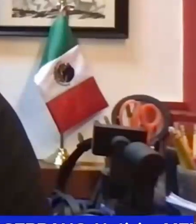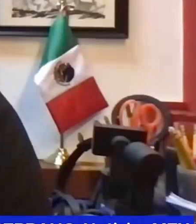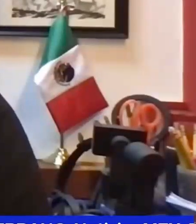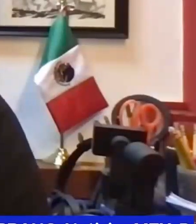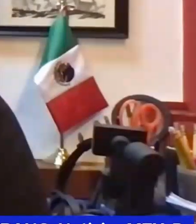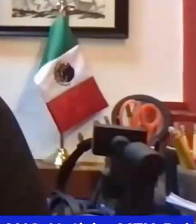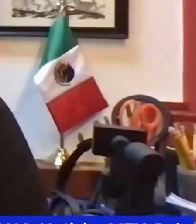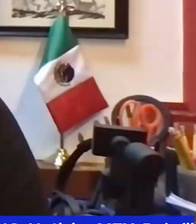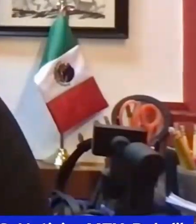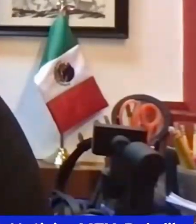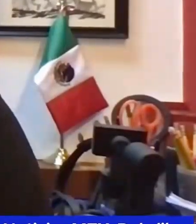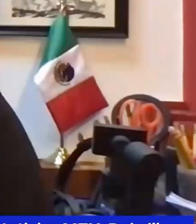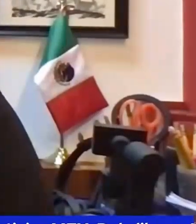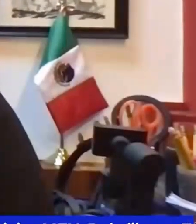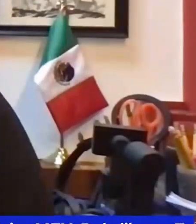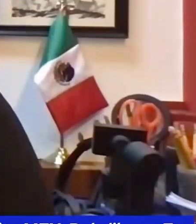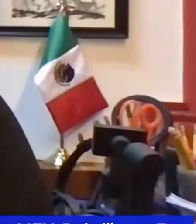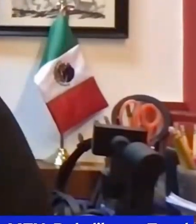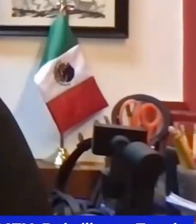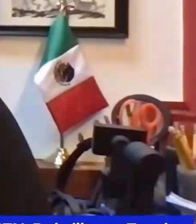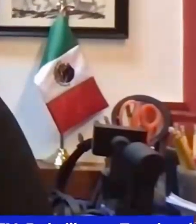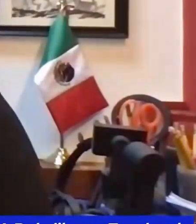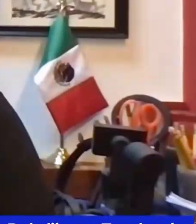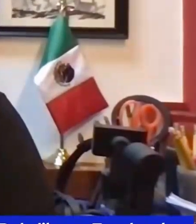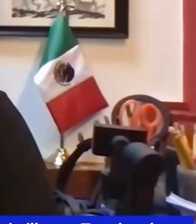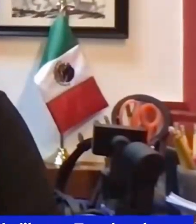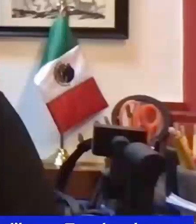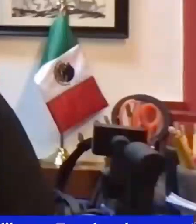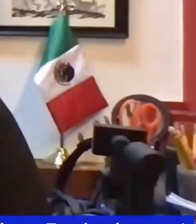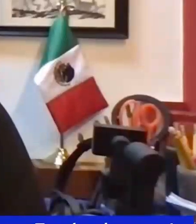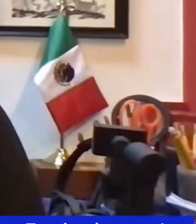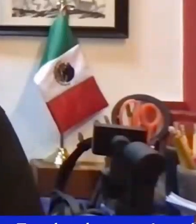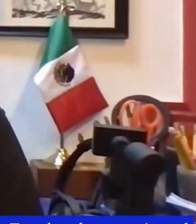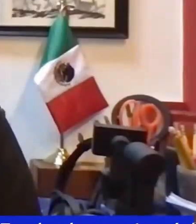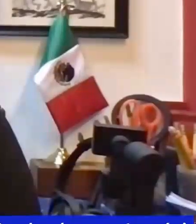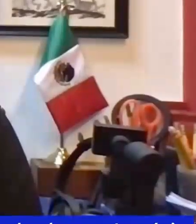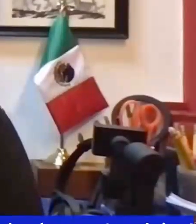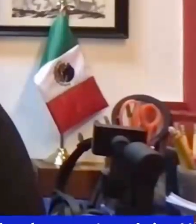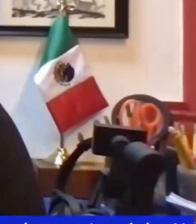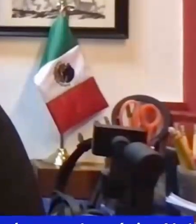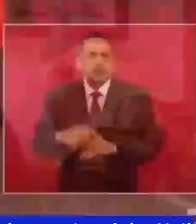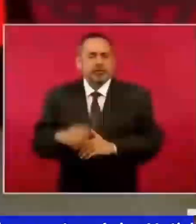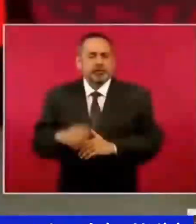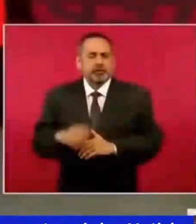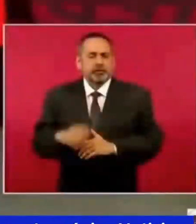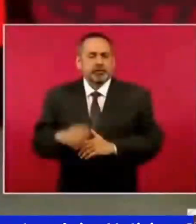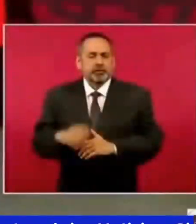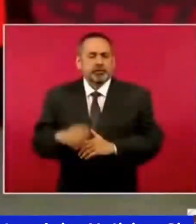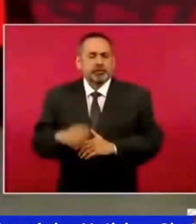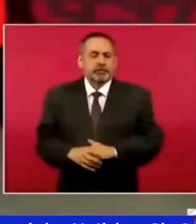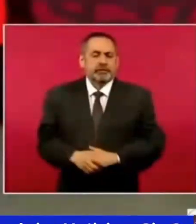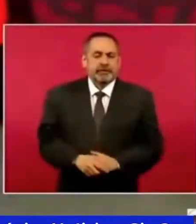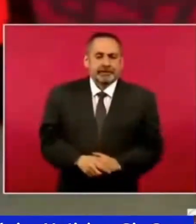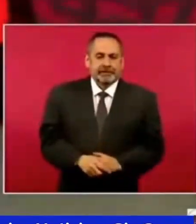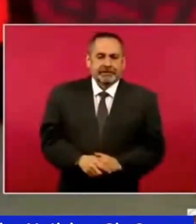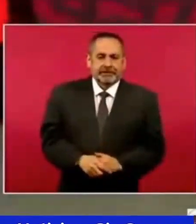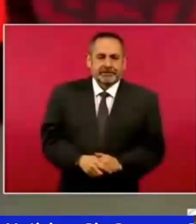brevemente porque es un video que dura mucho y te voy a pedir tu análisis, por favor. Gracias. Dele donde iba.